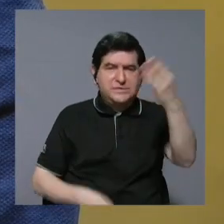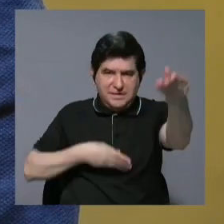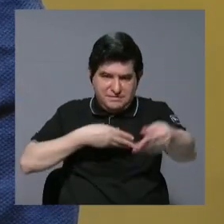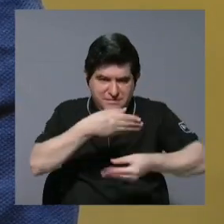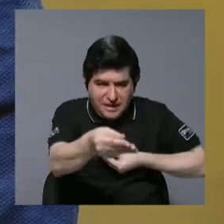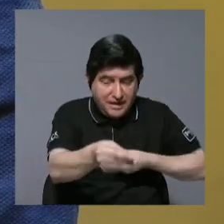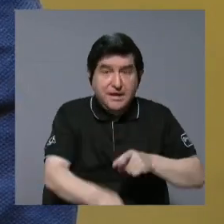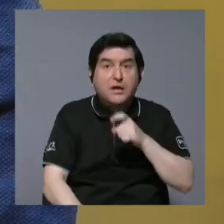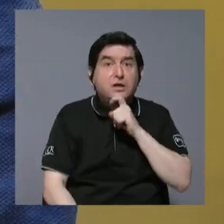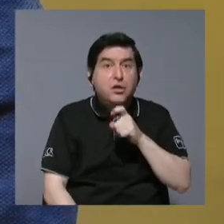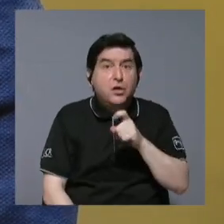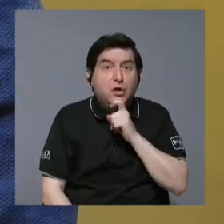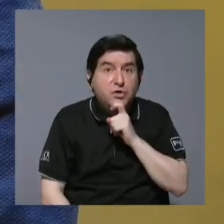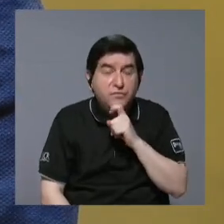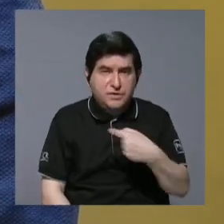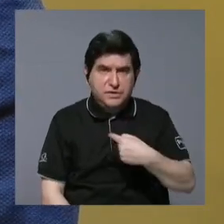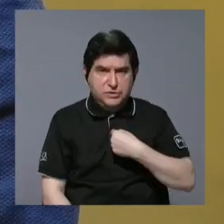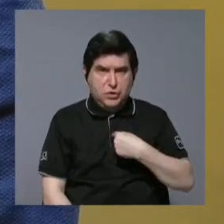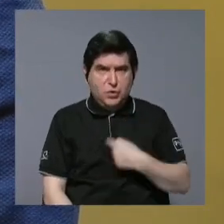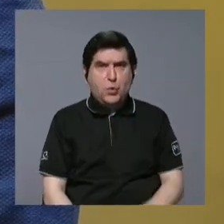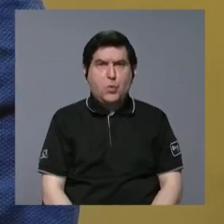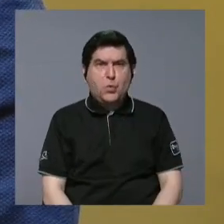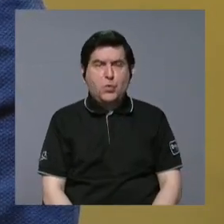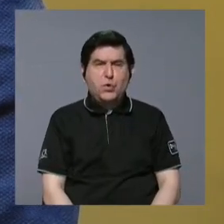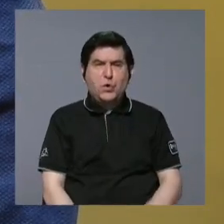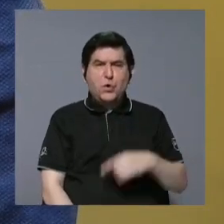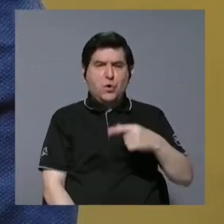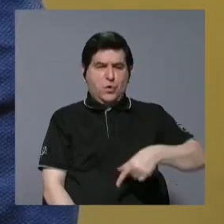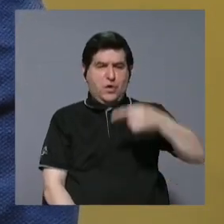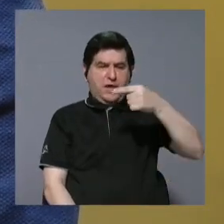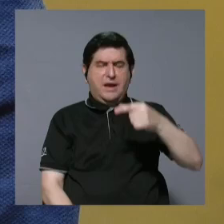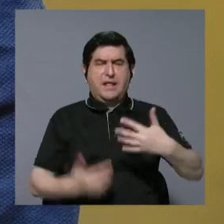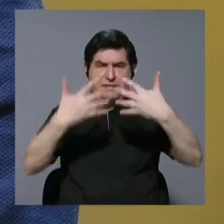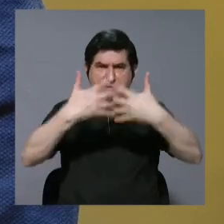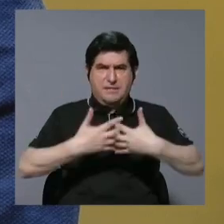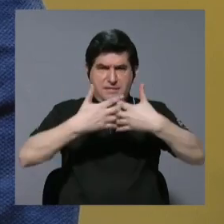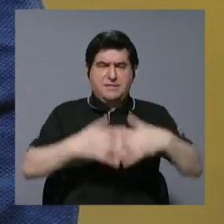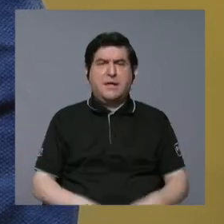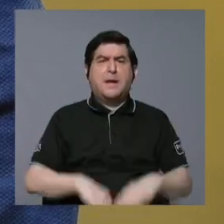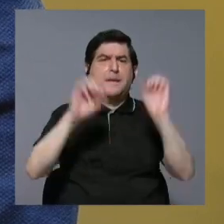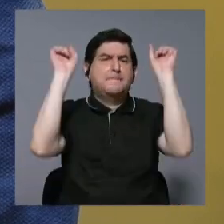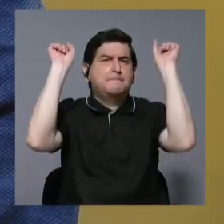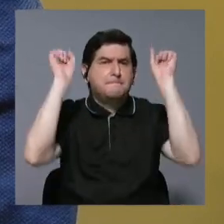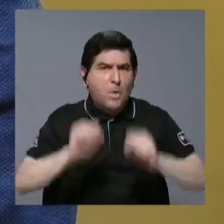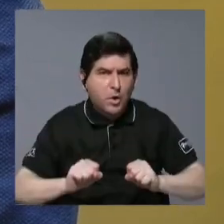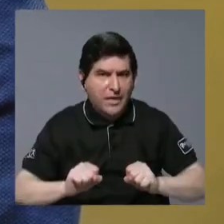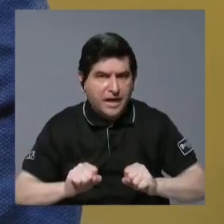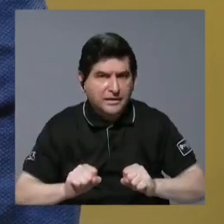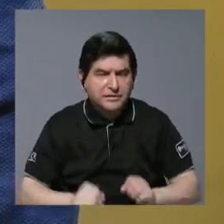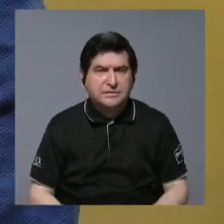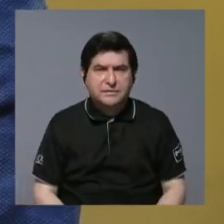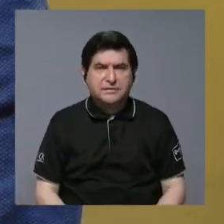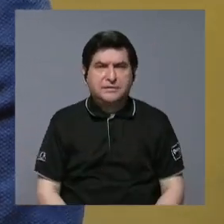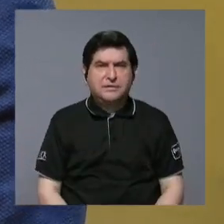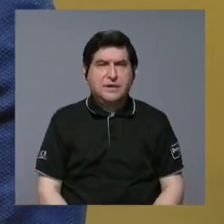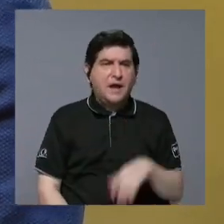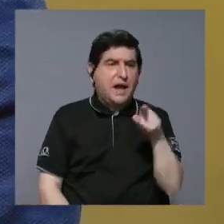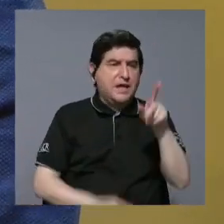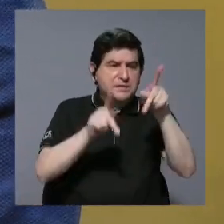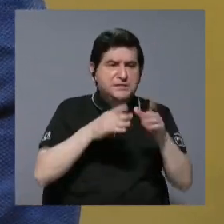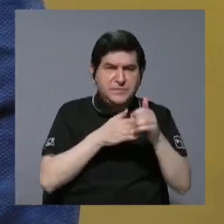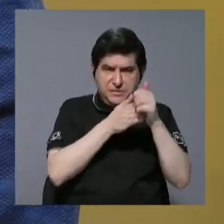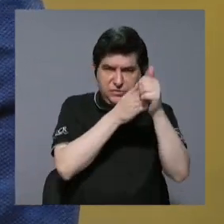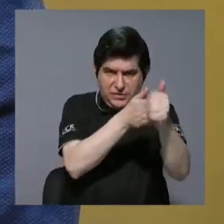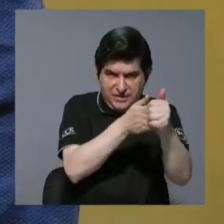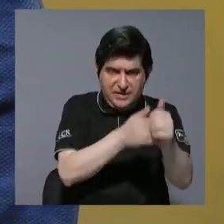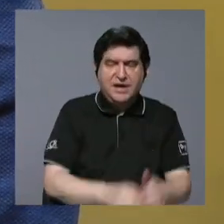¿qué es lo difícil? Como gerentes que se enfrenten a una empresa, cómo lograr conducir a aquella gente que